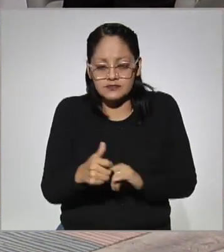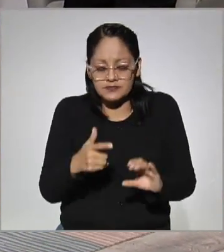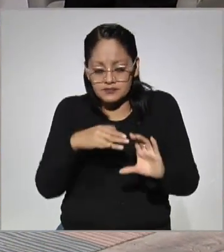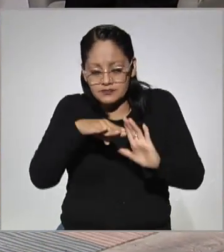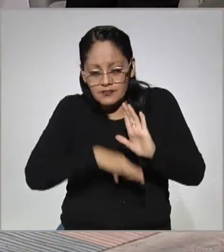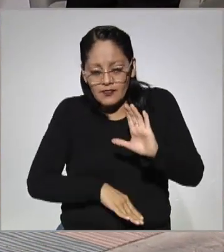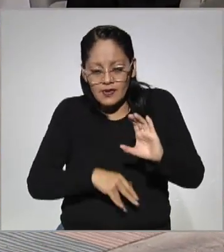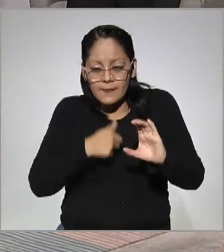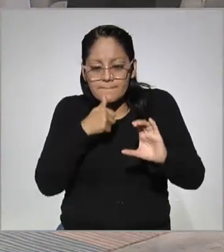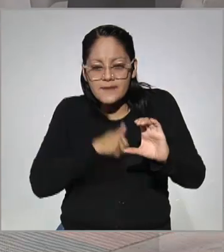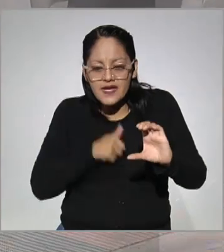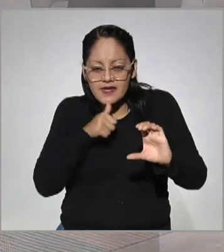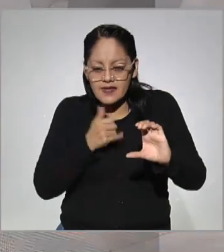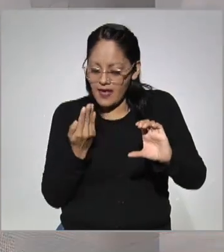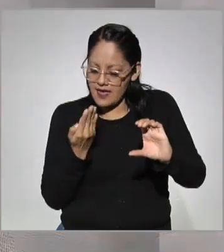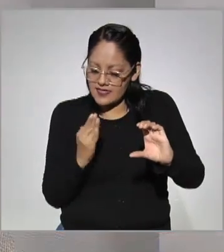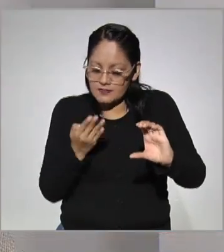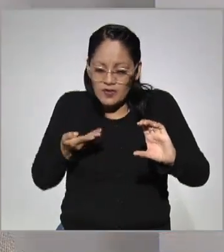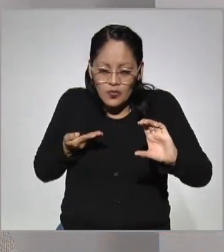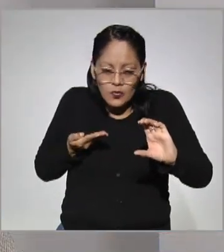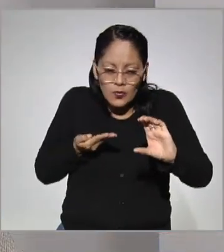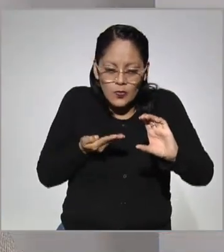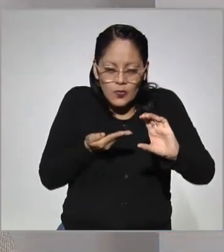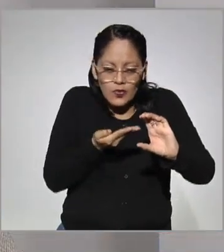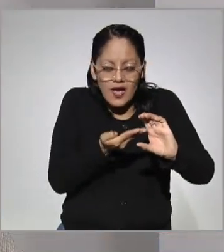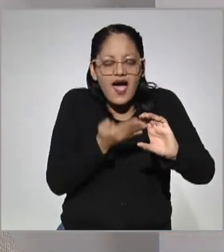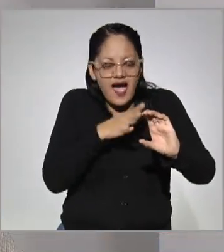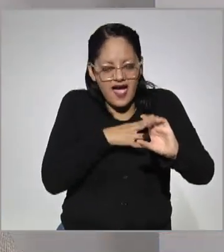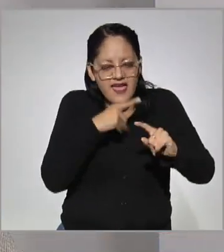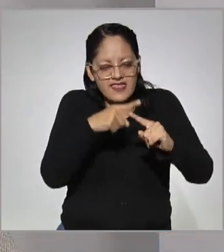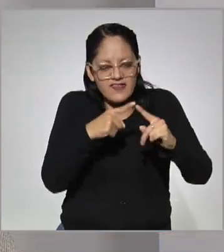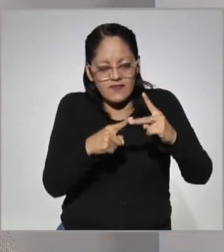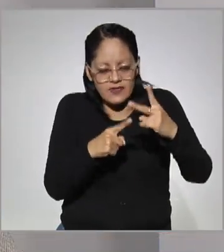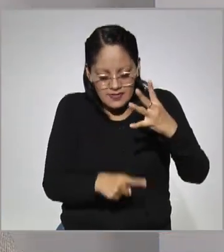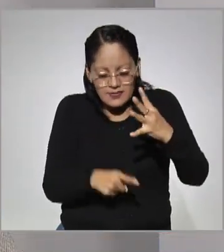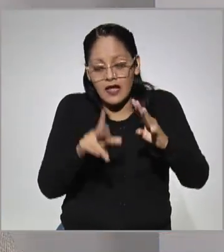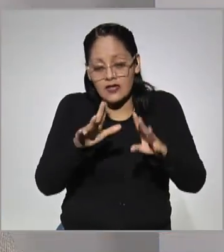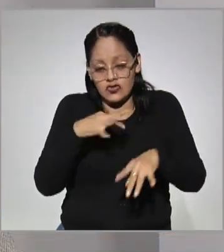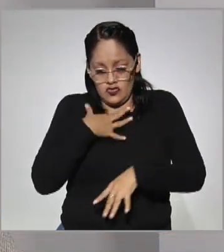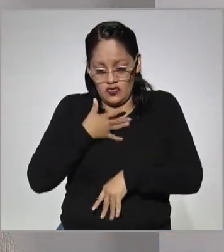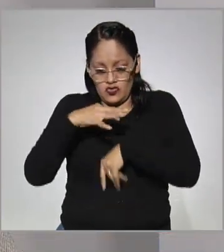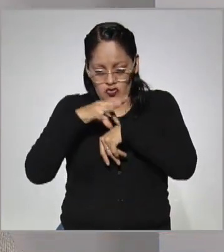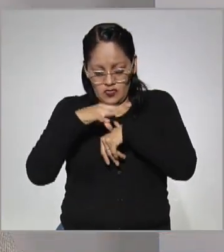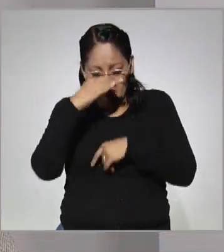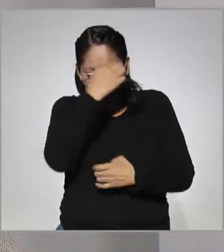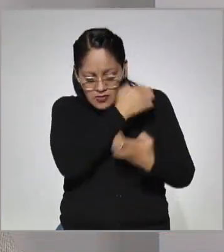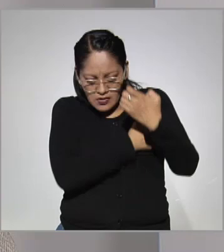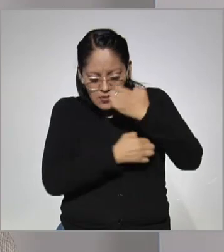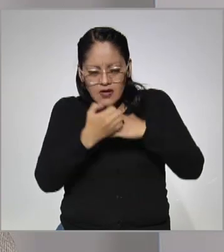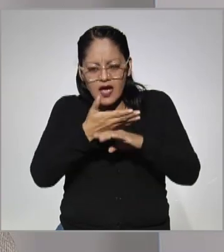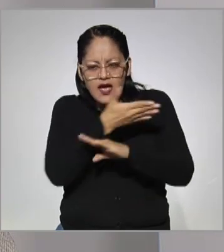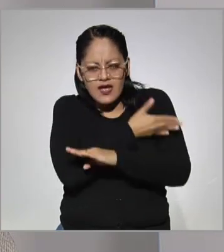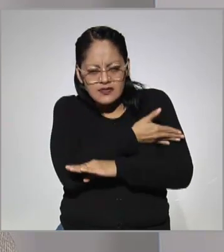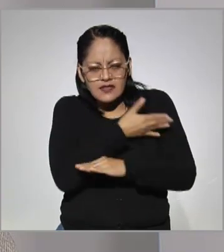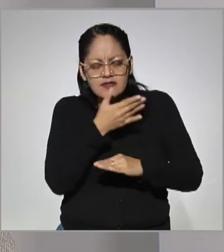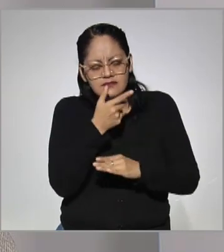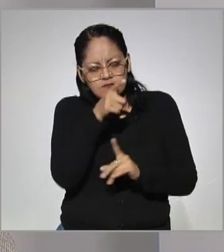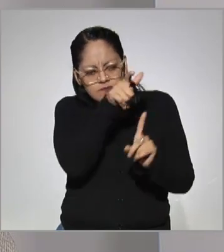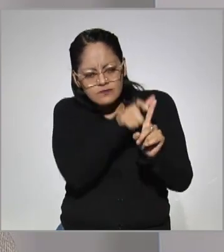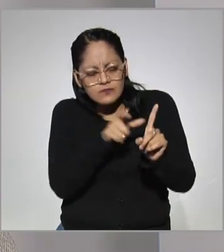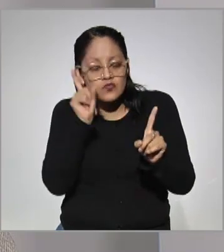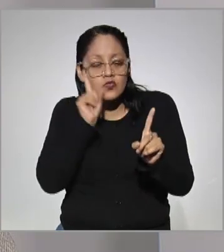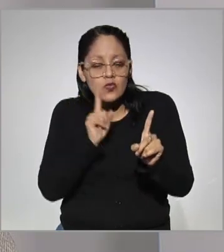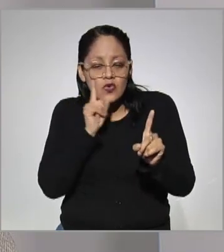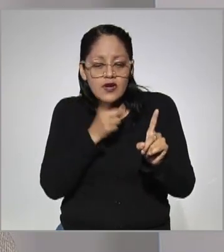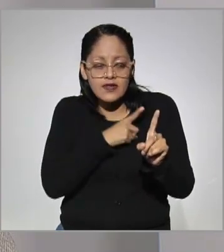el espejo vaginal. Como mencionaron, hay de diferentes tipos, y ahí sí, como médicos, a la exploración, los antecedentes y todo, tenemos